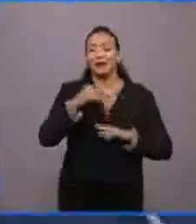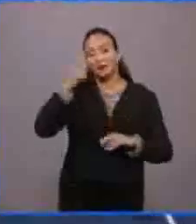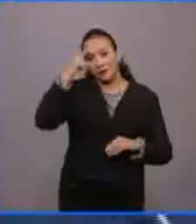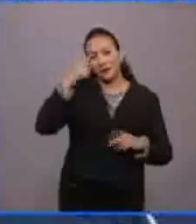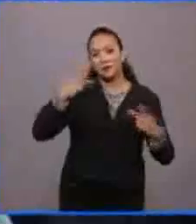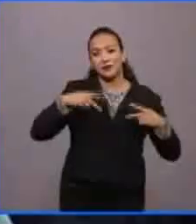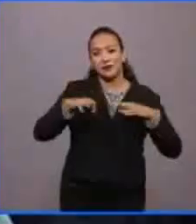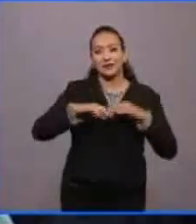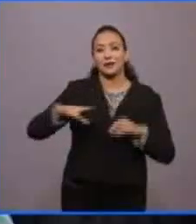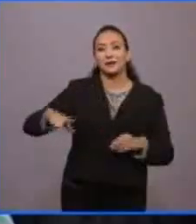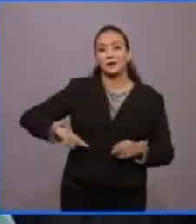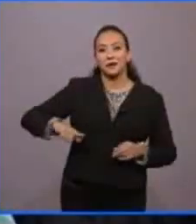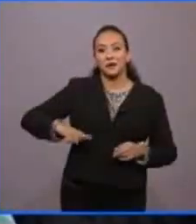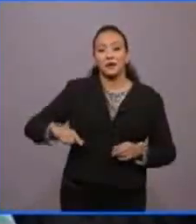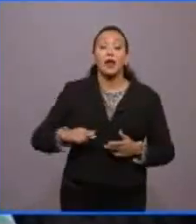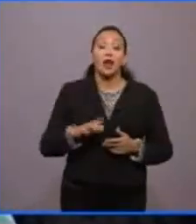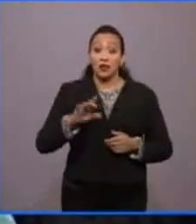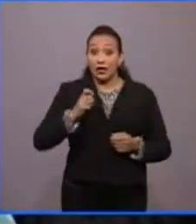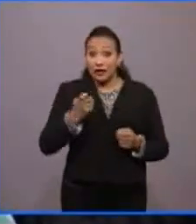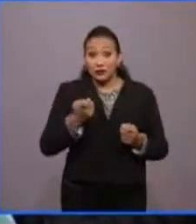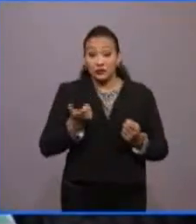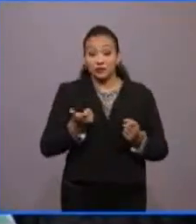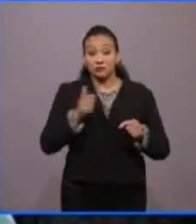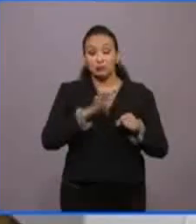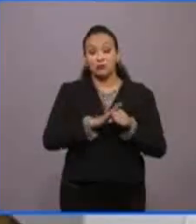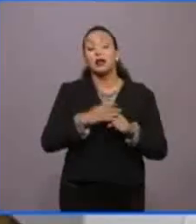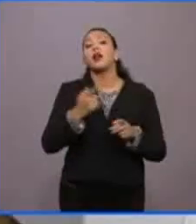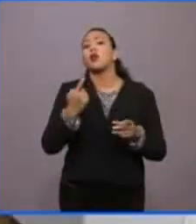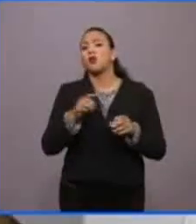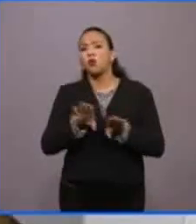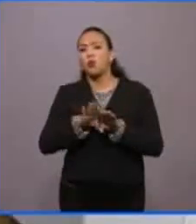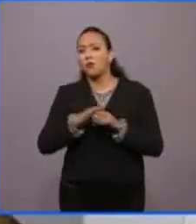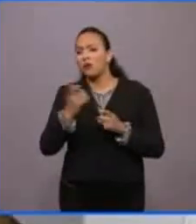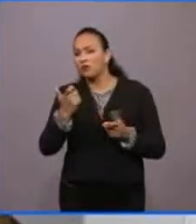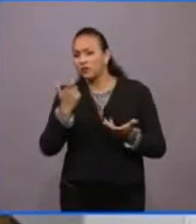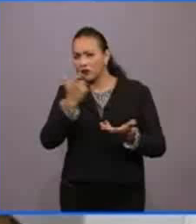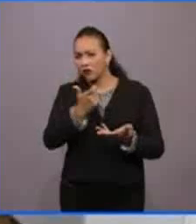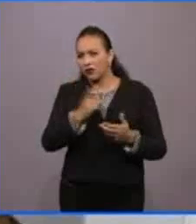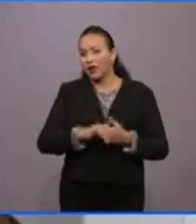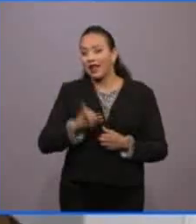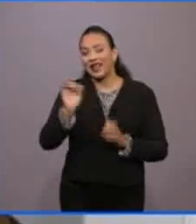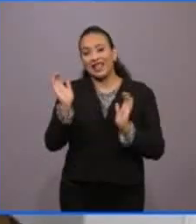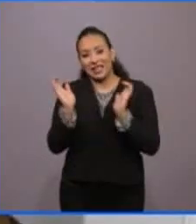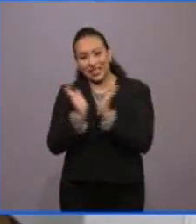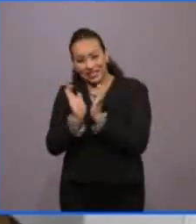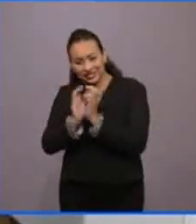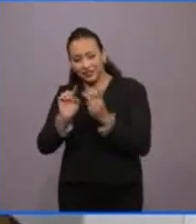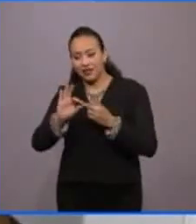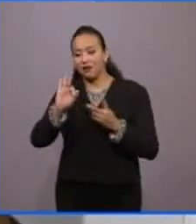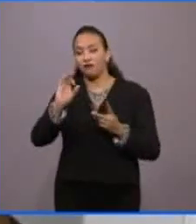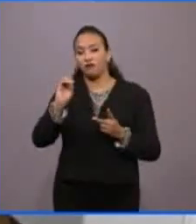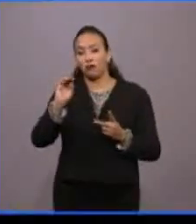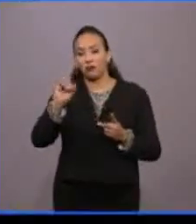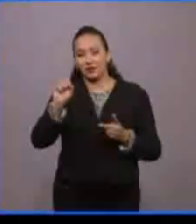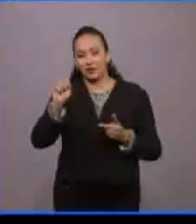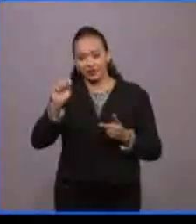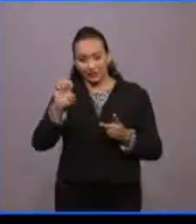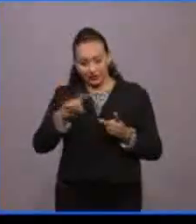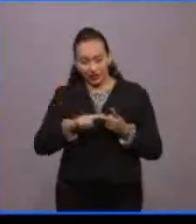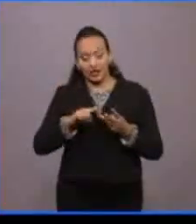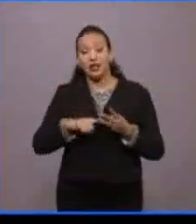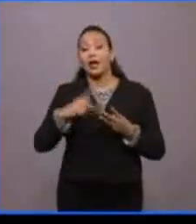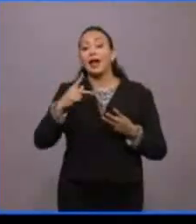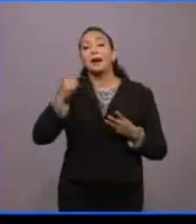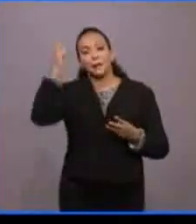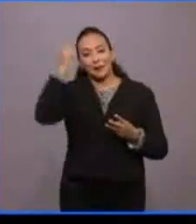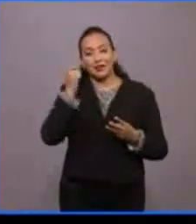servicio del Estado, corresponde la administración y destino de los recursos acumulados en ella al ISSSTE, FOBISSSTE y al pensioniste.